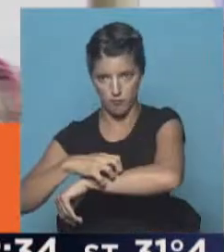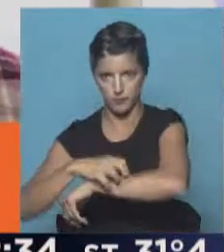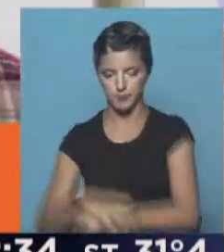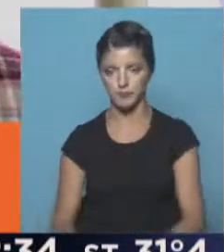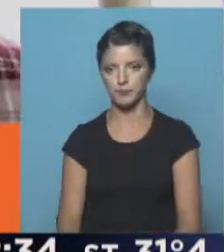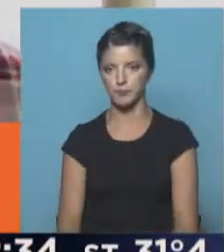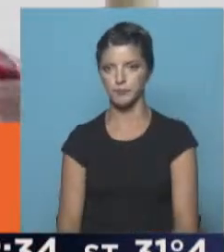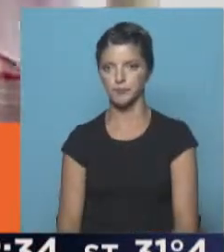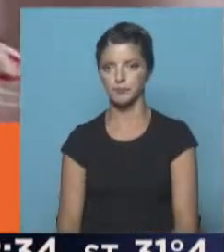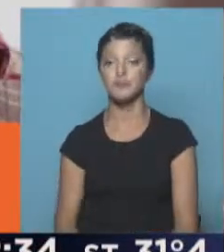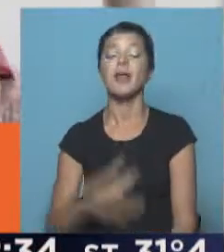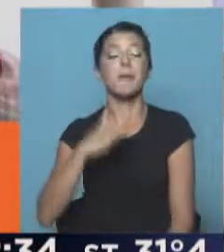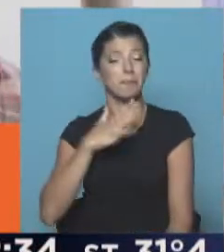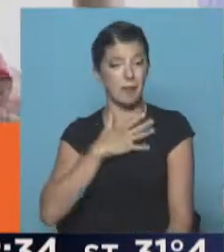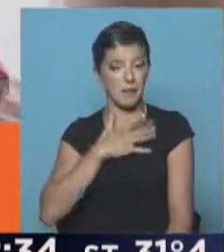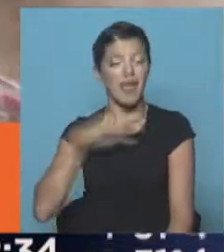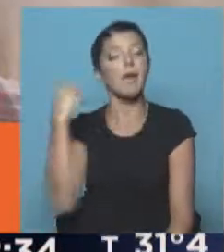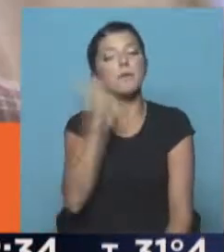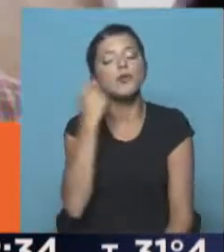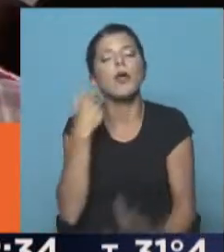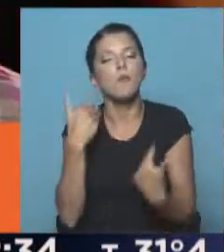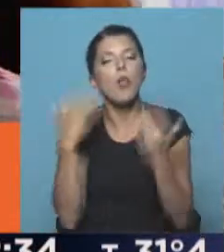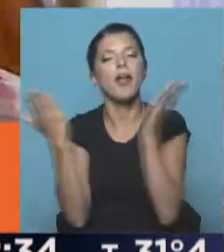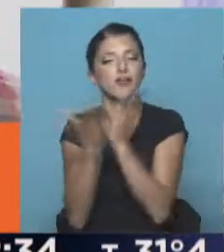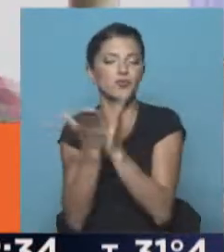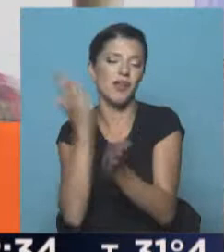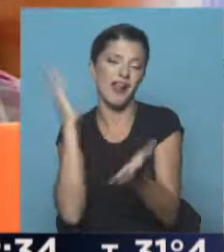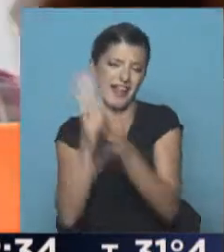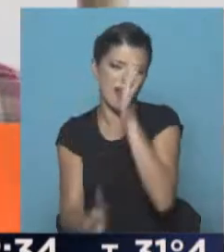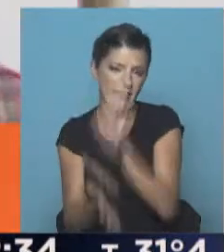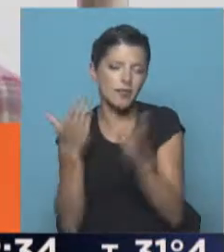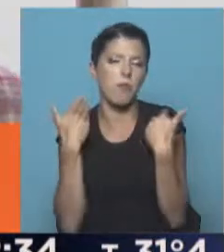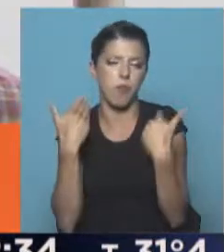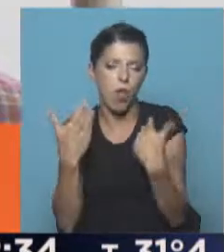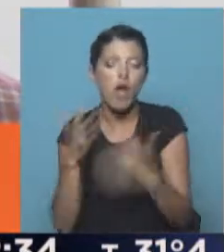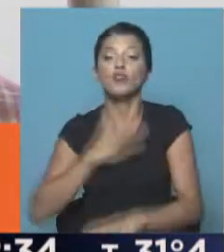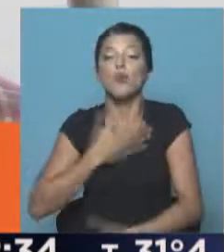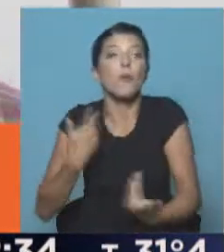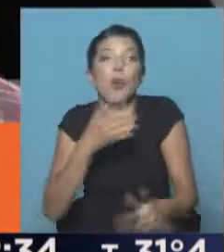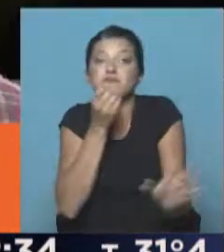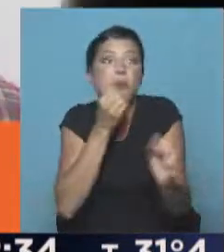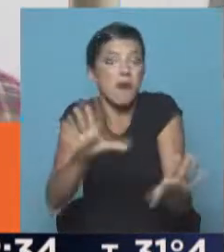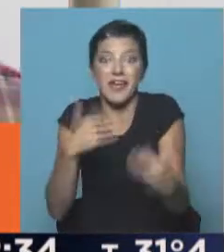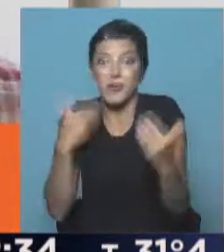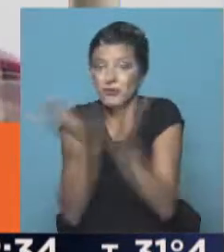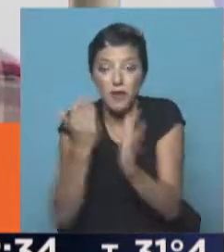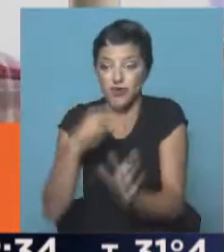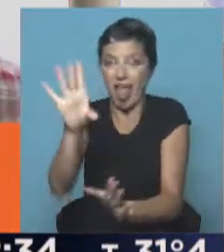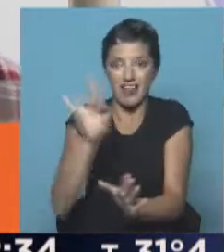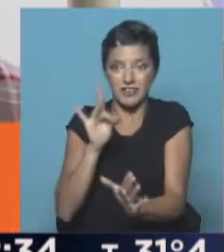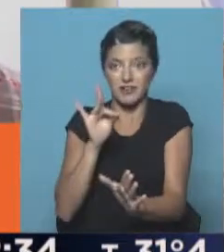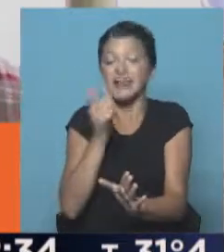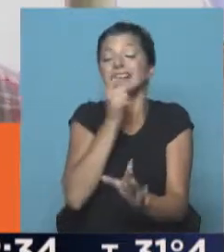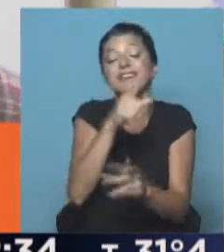es muy importante poder estudiar gratuitamente porque voy a ver esto es lo que quiero y sin eso no será podido